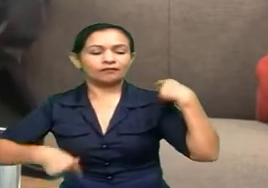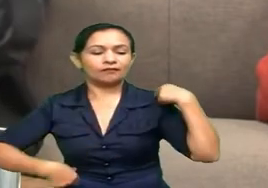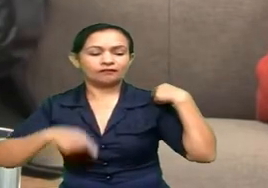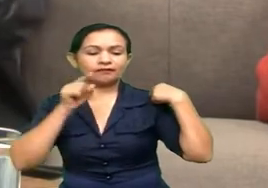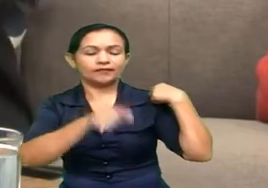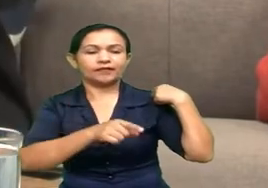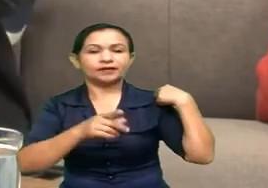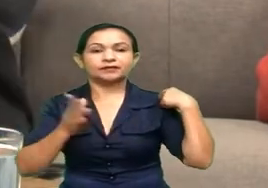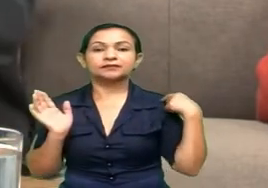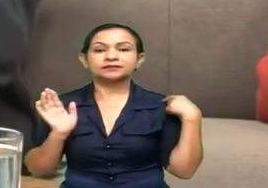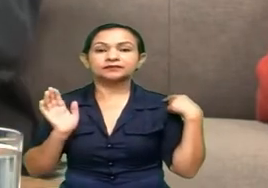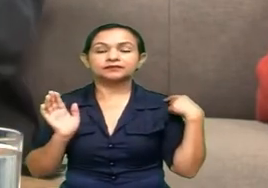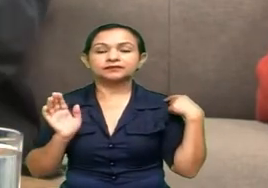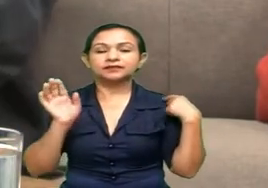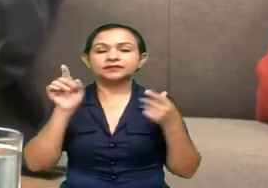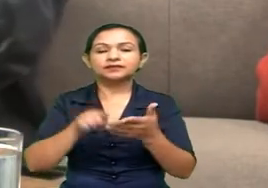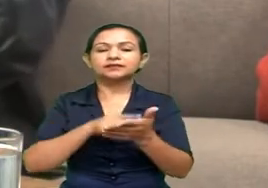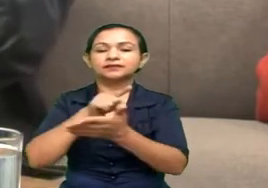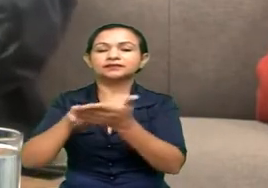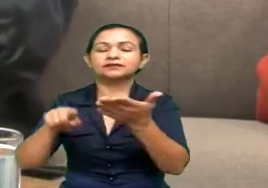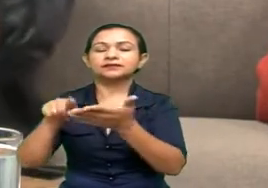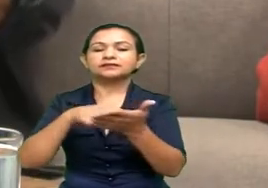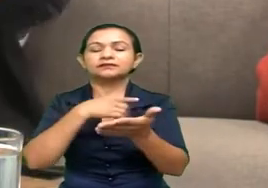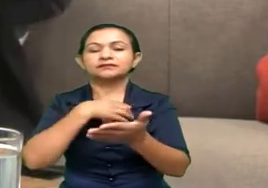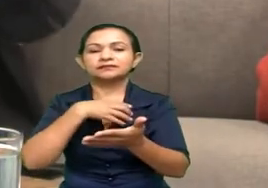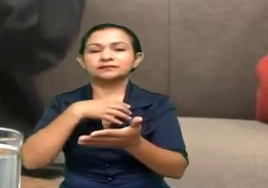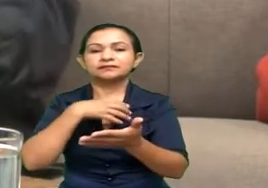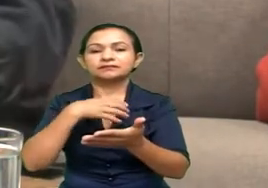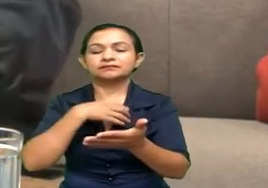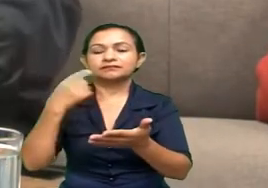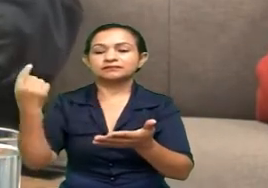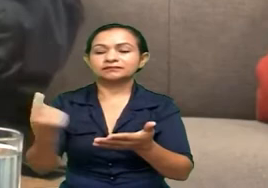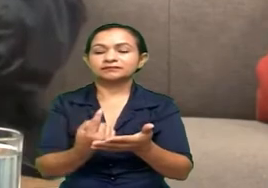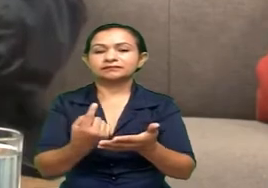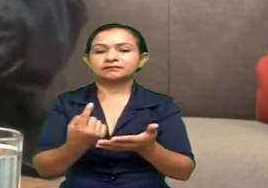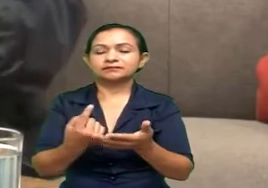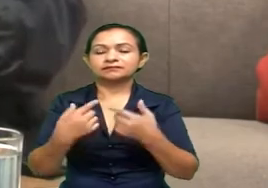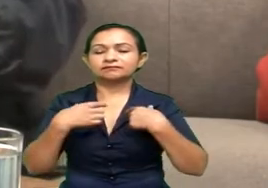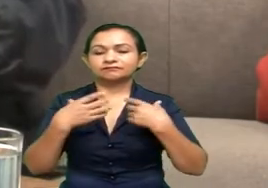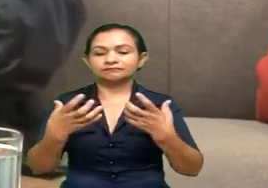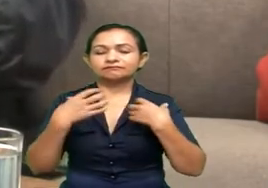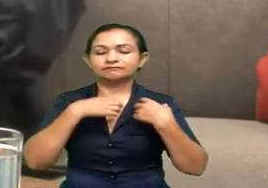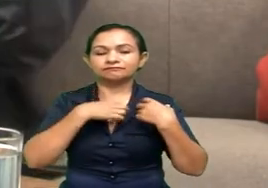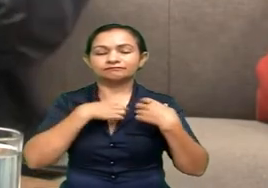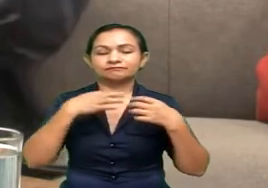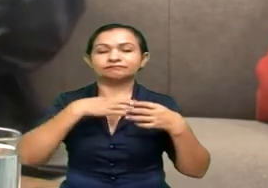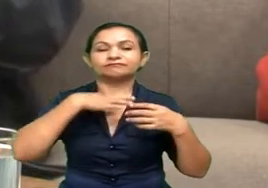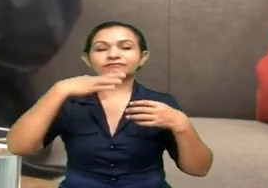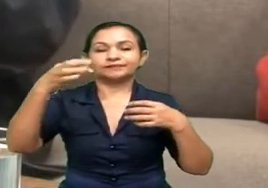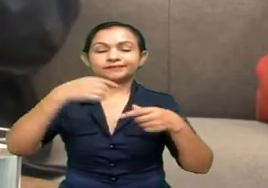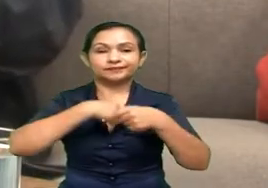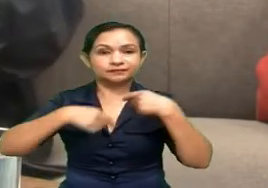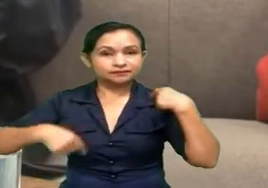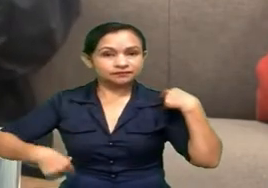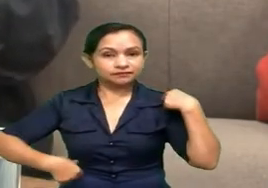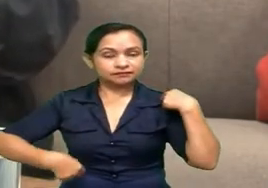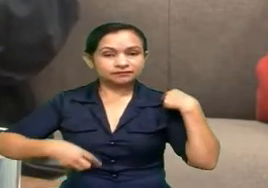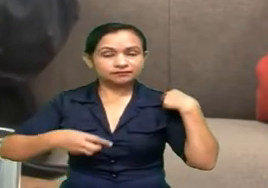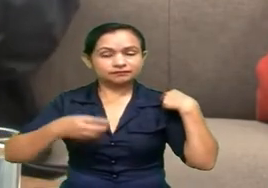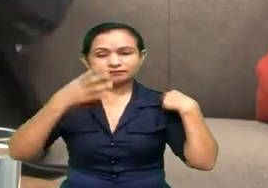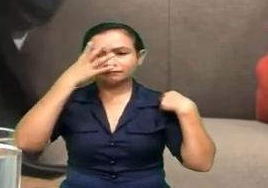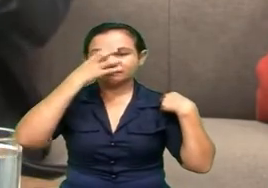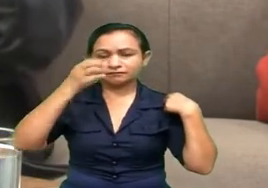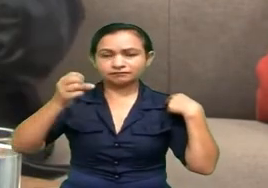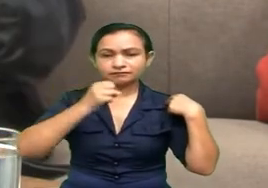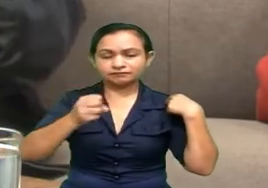Walker ya está haciendo elecciones. Uh-huh. Y ya él es el candidato a la presidencia. Y eso es lo que molesta a Patricio